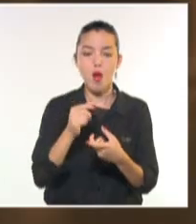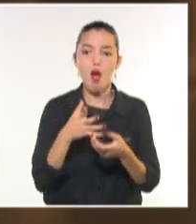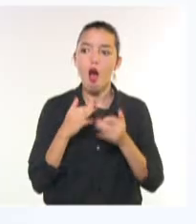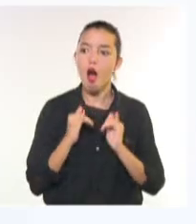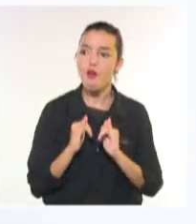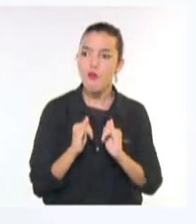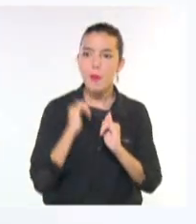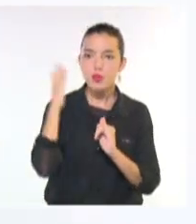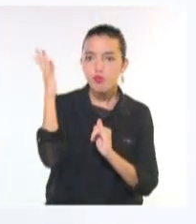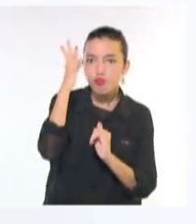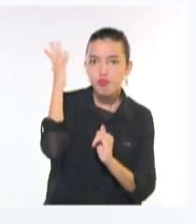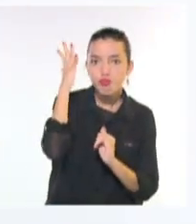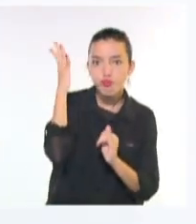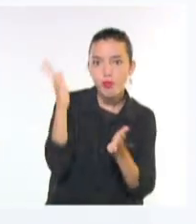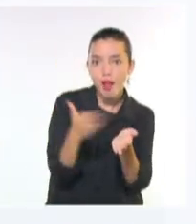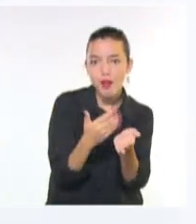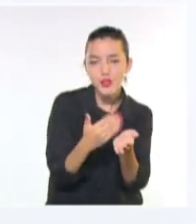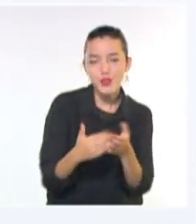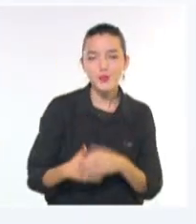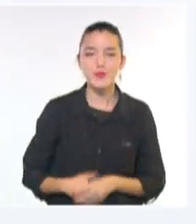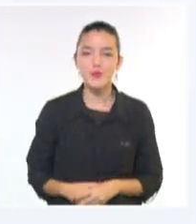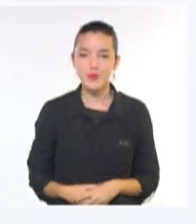la prensa.